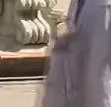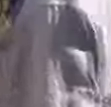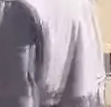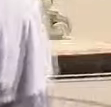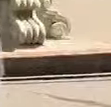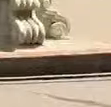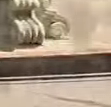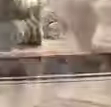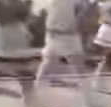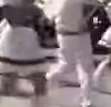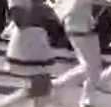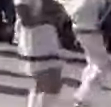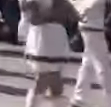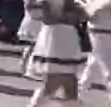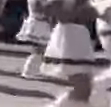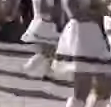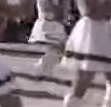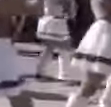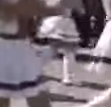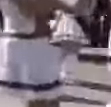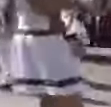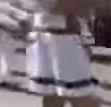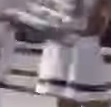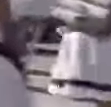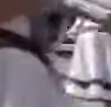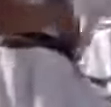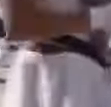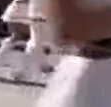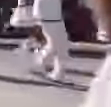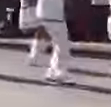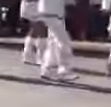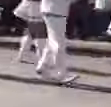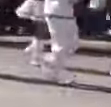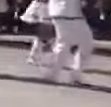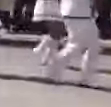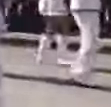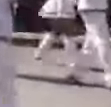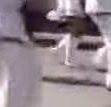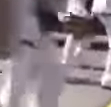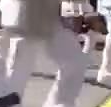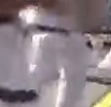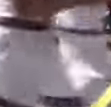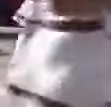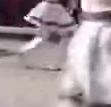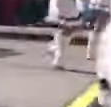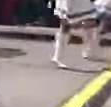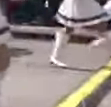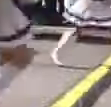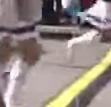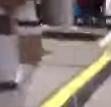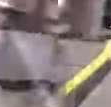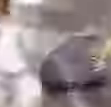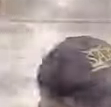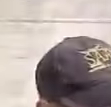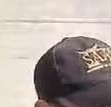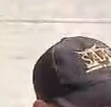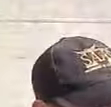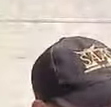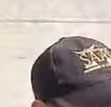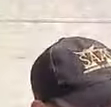al Imbacop San José Los Pinos y Villa Victoria. Damos ahora la bienvenida al